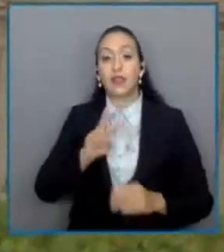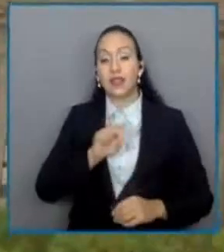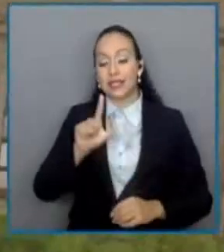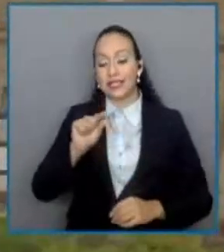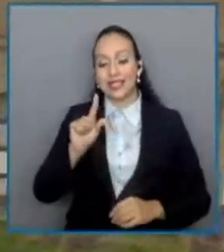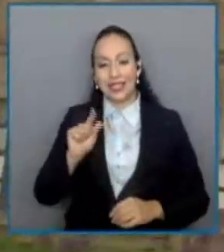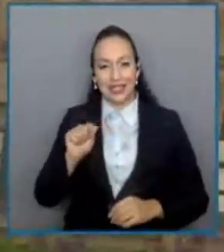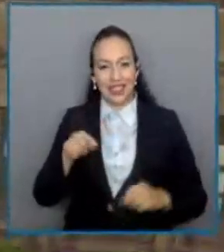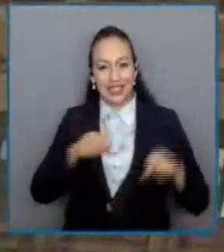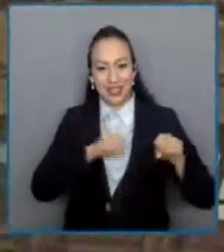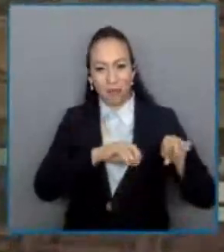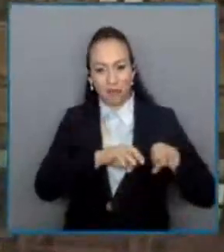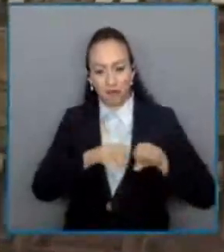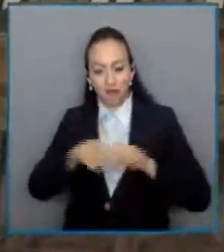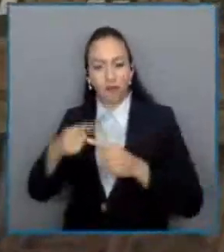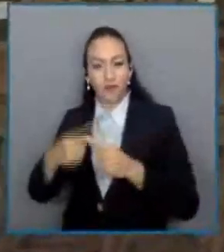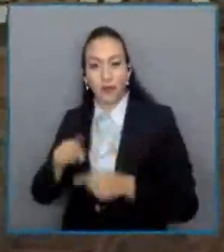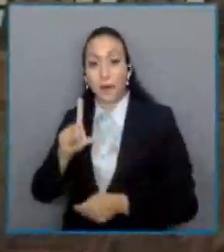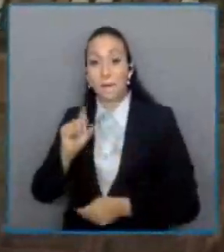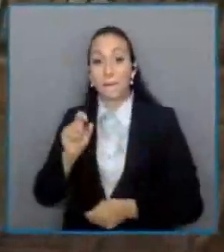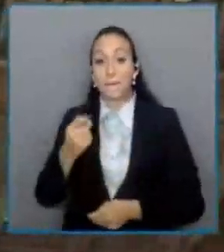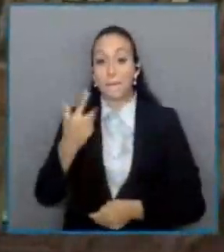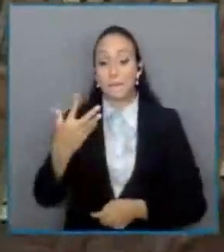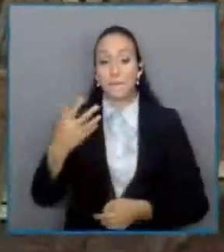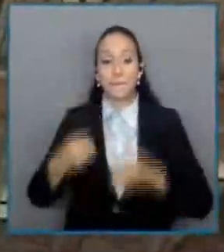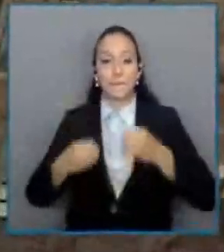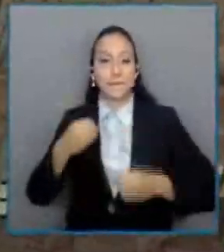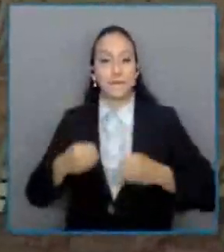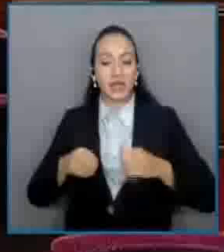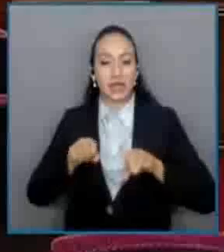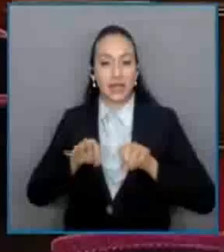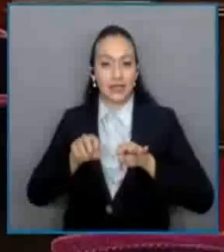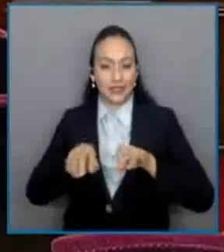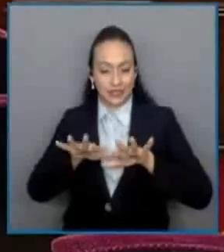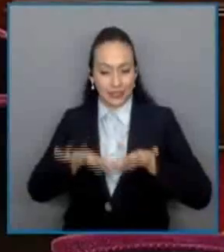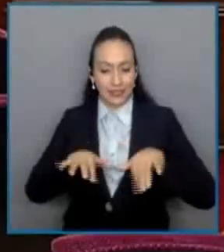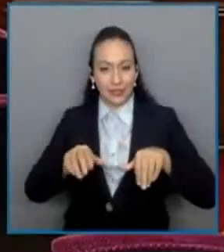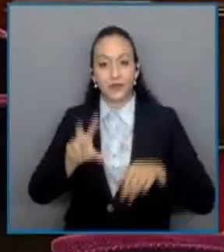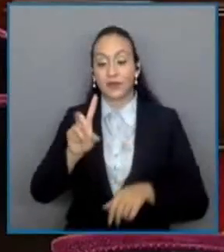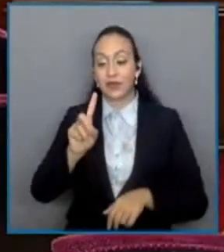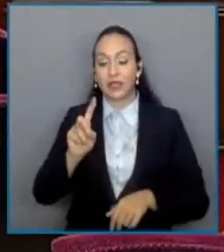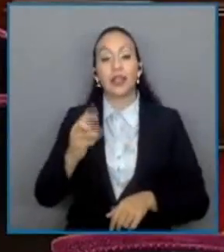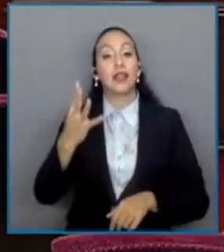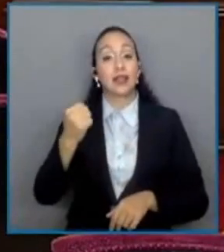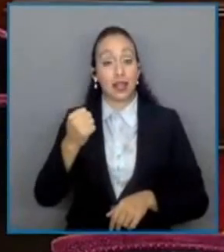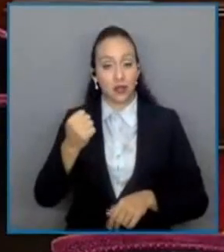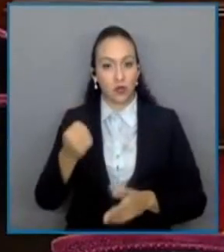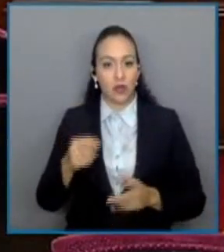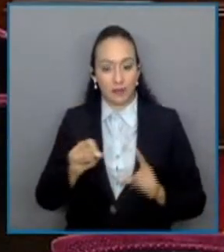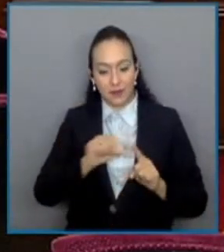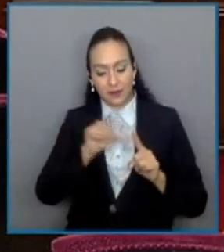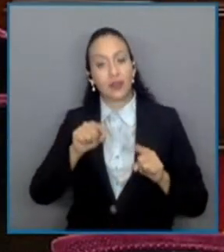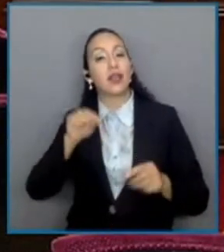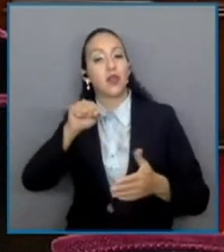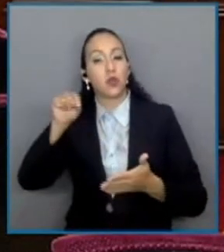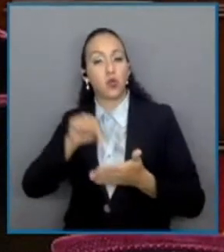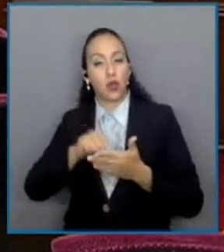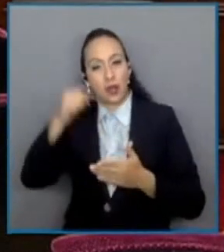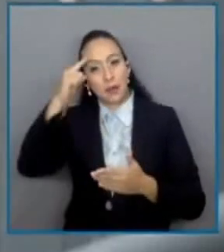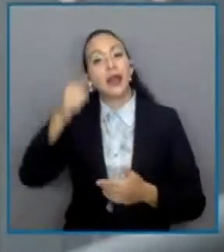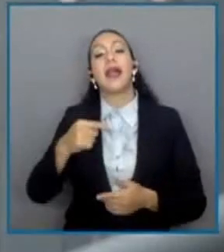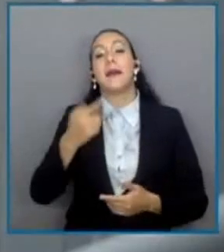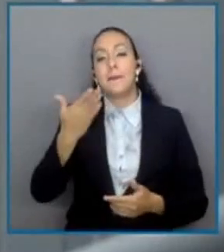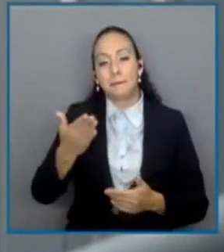circuito, 25 tribunales unitarios de circuito, 39 tribunales colegiados de apelación,